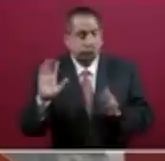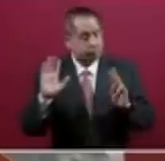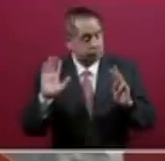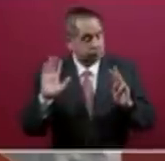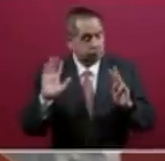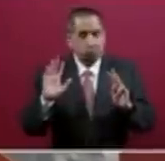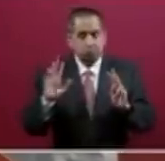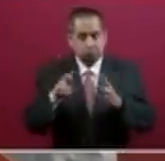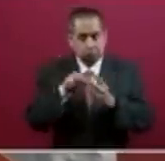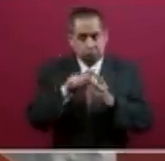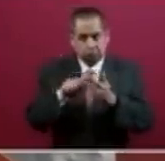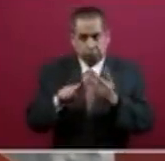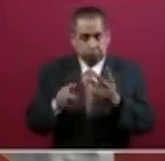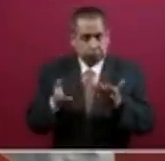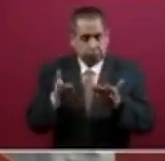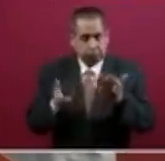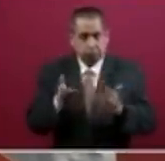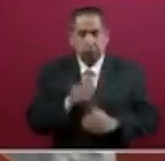O sea,